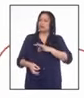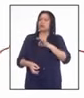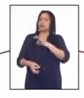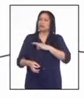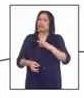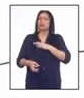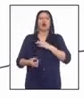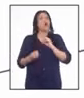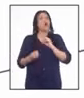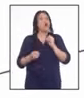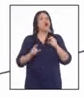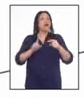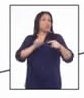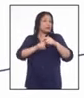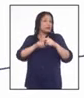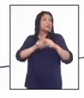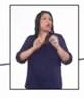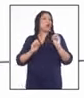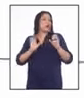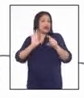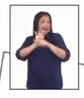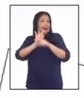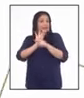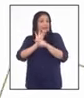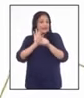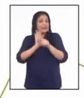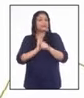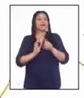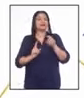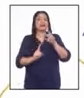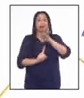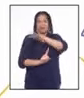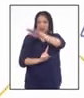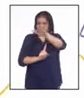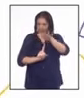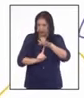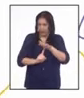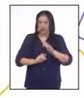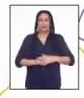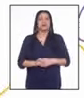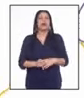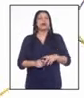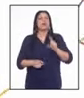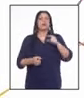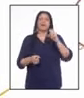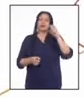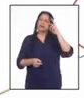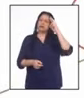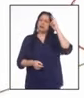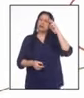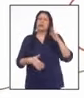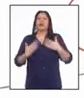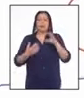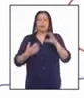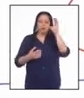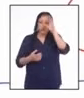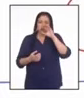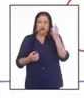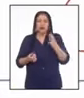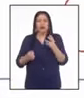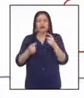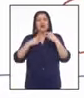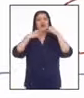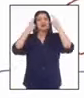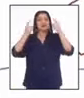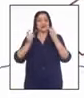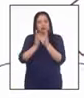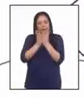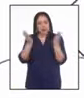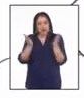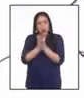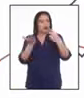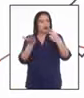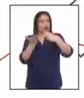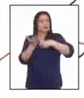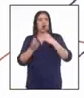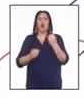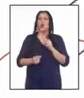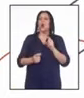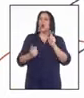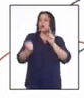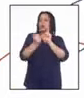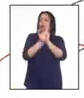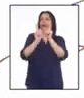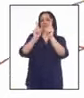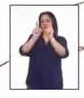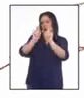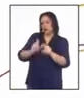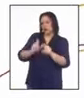o perjudicado al medio ambiente. Para ello, pueden buscar noticias de periódicos, revistas o preguntarle